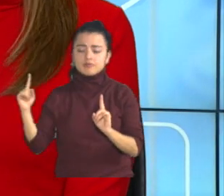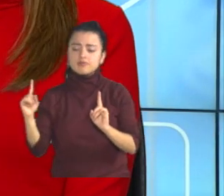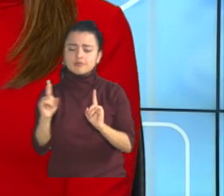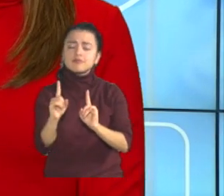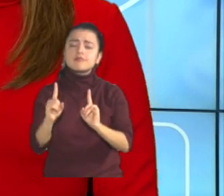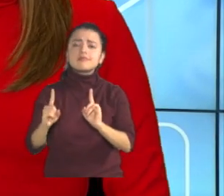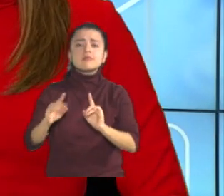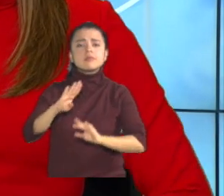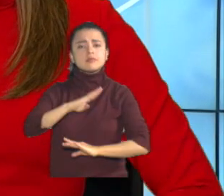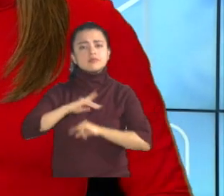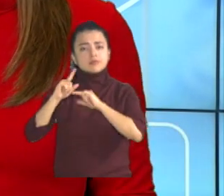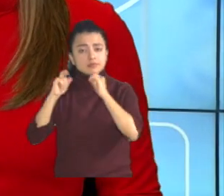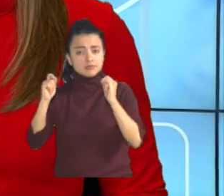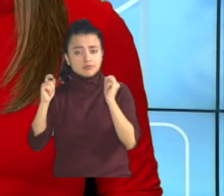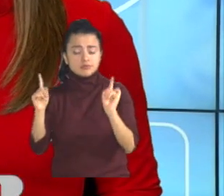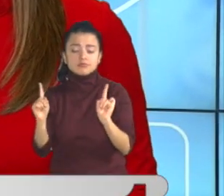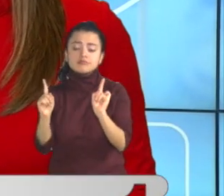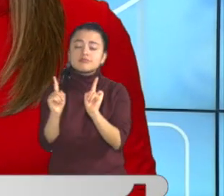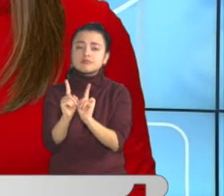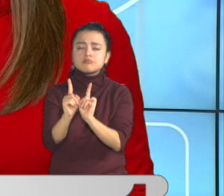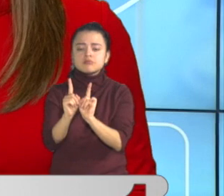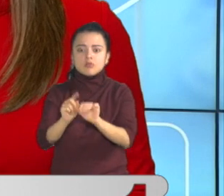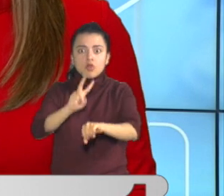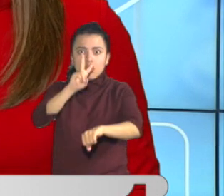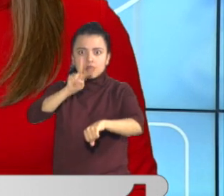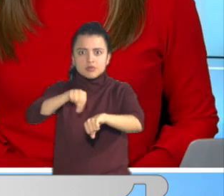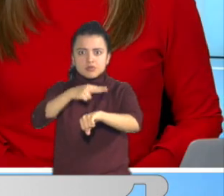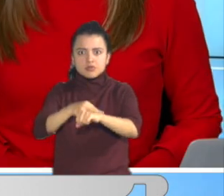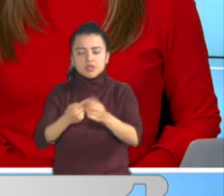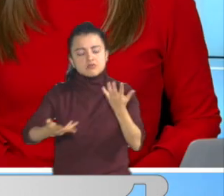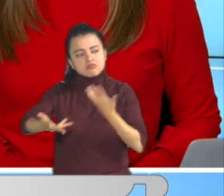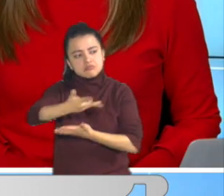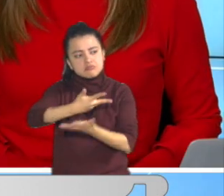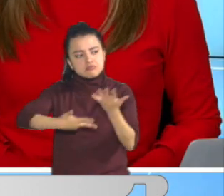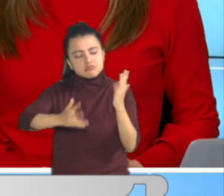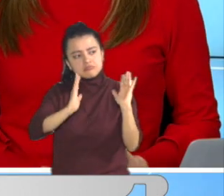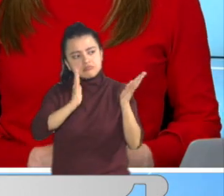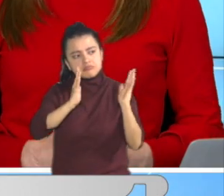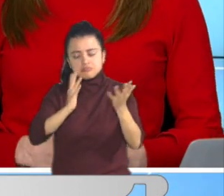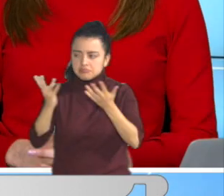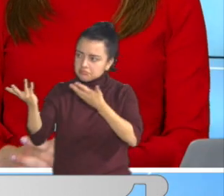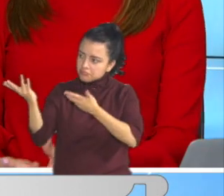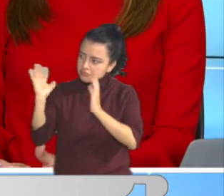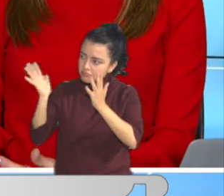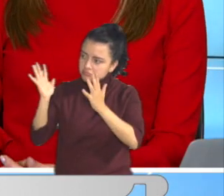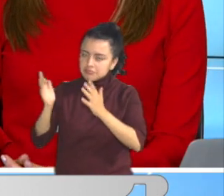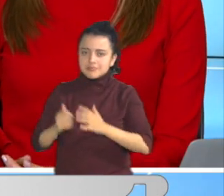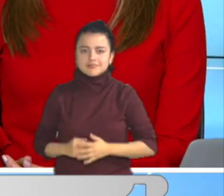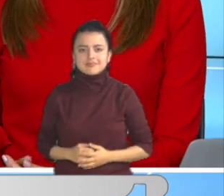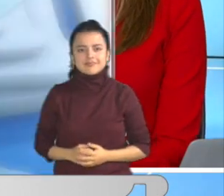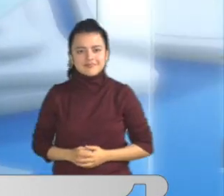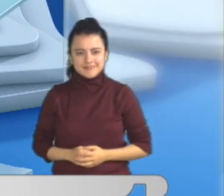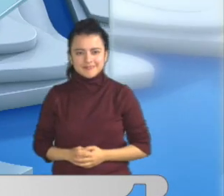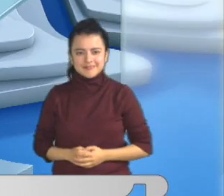de Bogotá, Claudia López. El encuentro duró 2 horas. Lina Sandoval tiene los detalles de este evento. Lina.